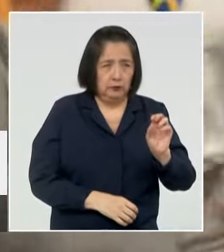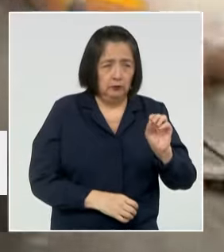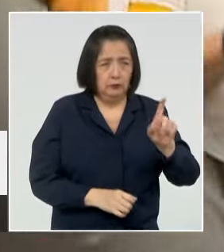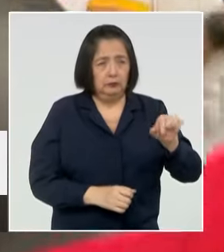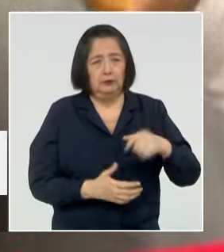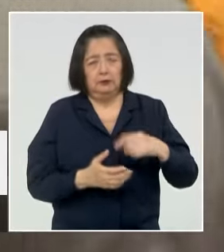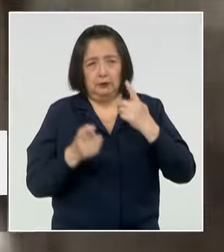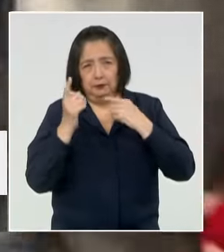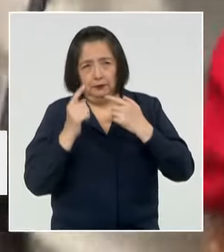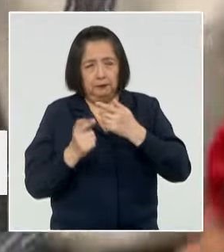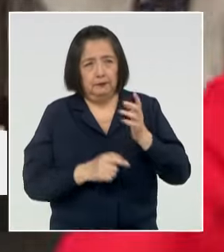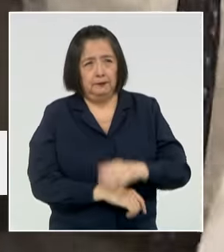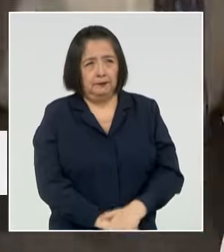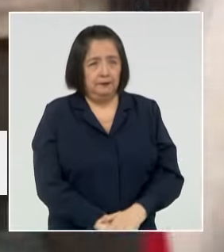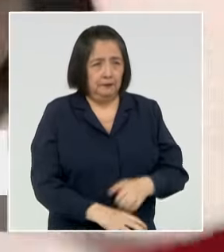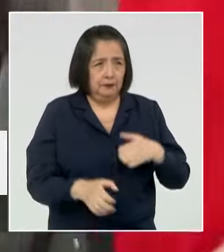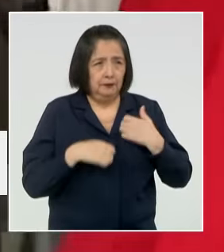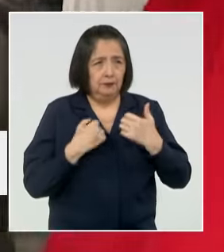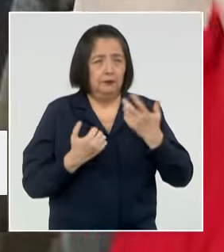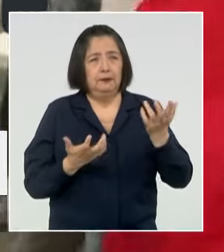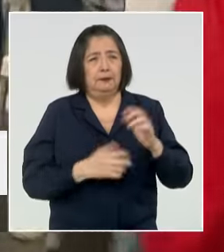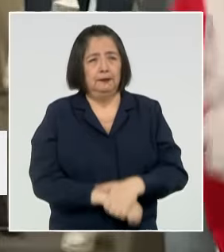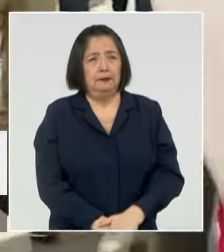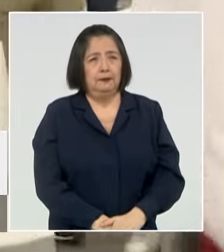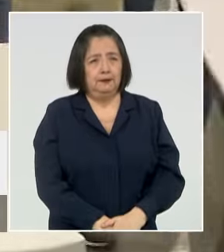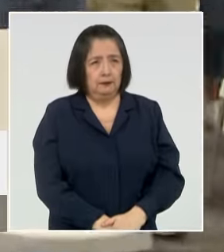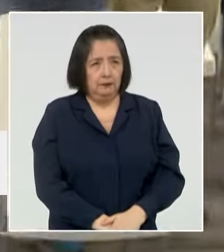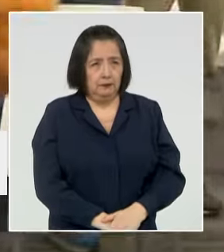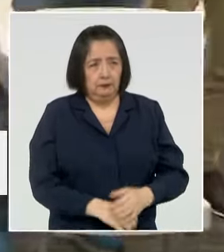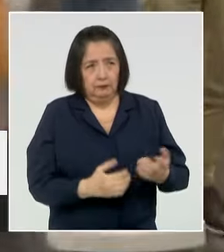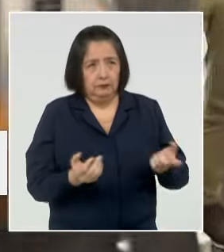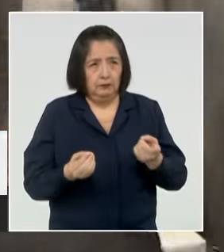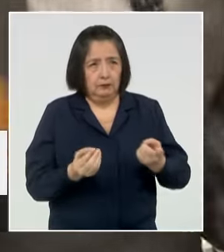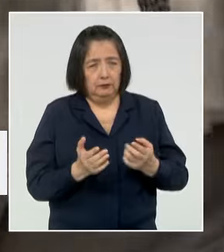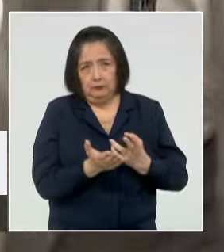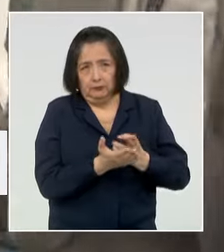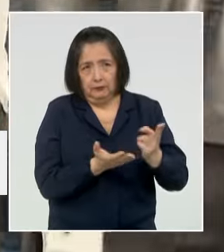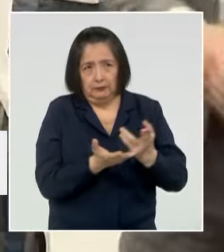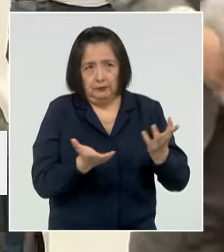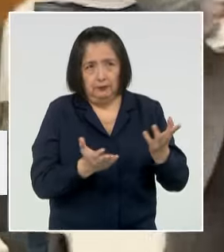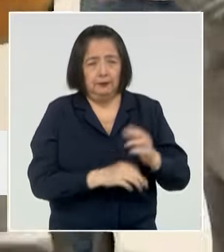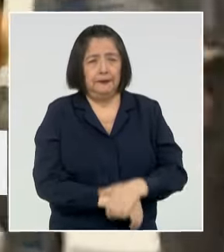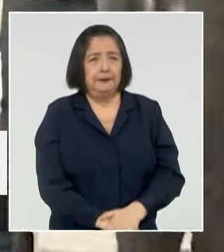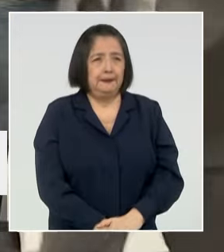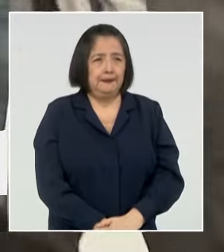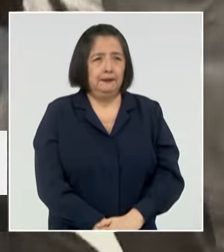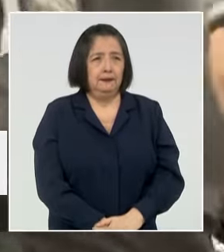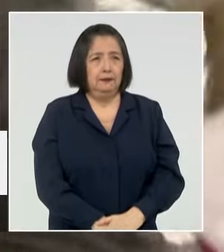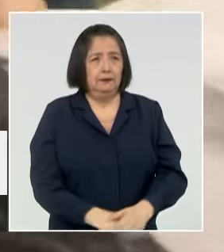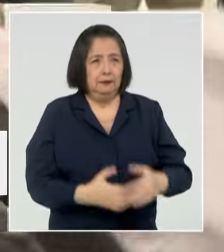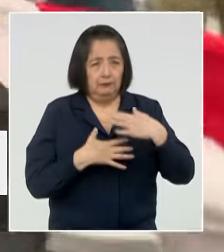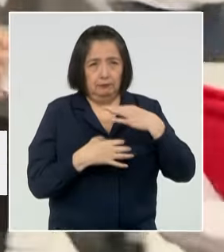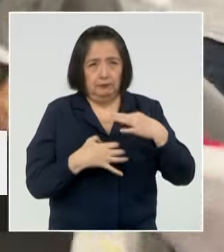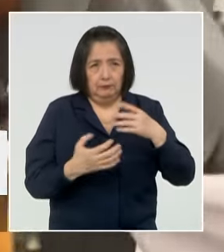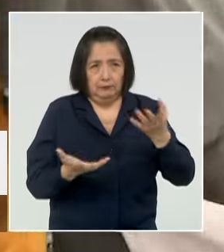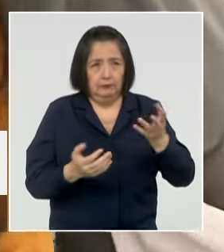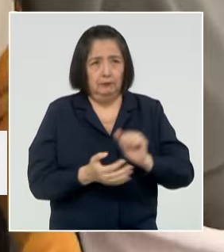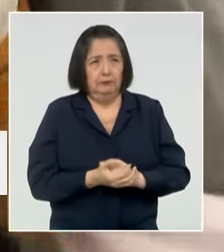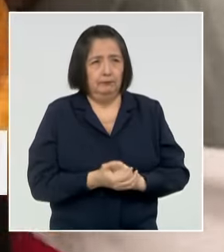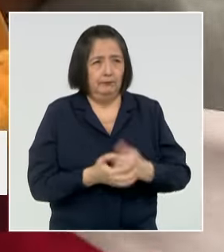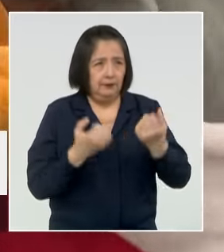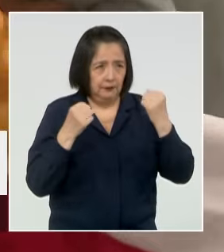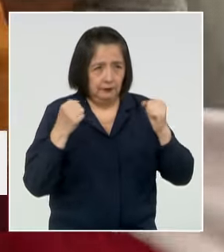hecho llorar a todos, ¿no? Nos ha emocionado. Y entonces, cuando somos así de genuinos, y el interés es